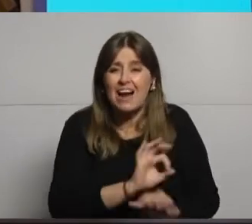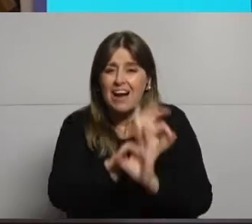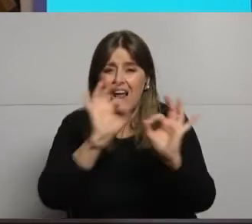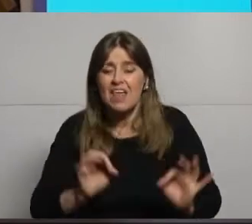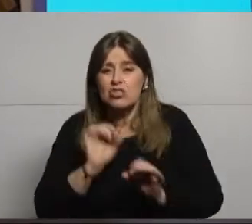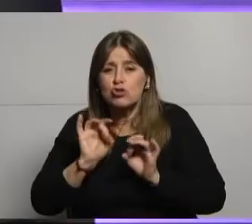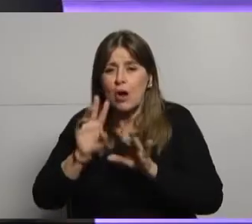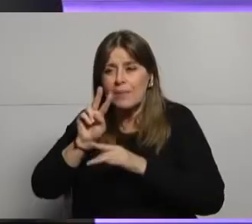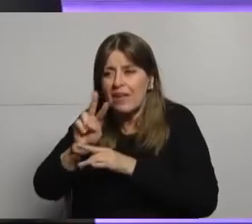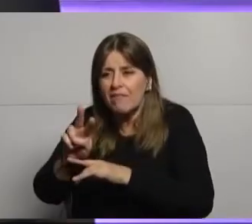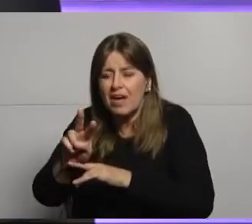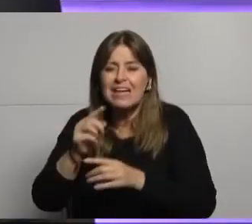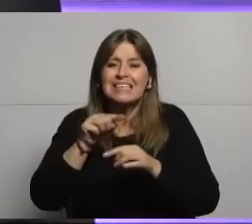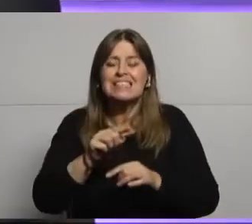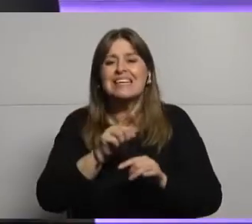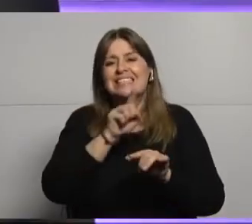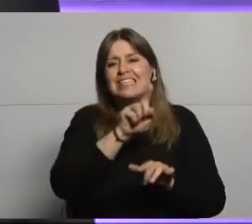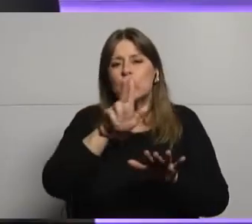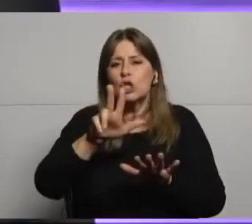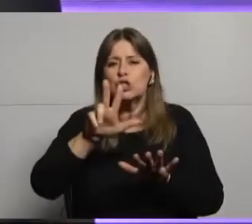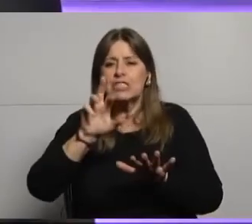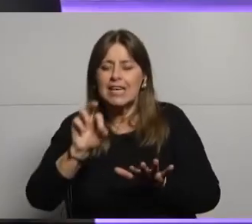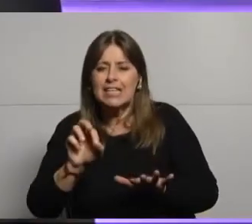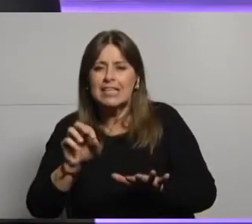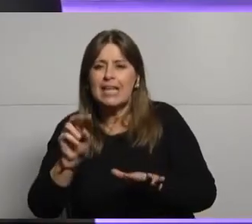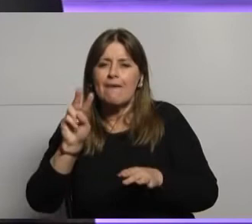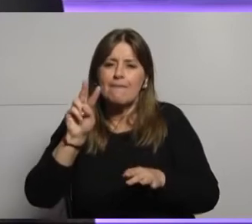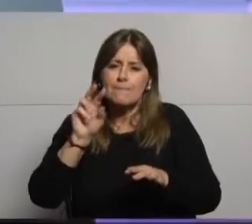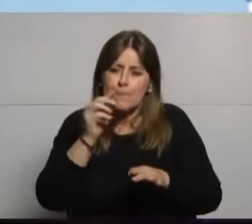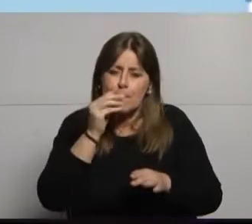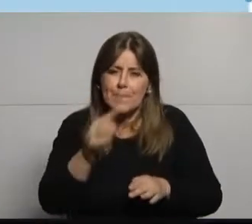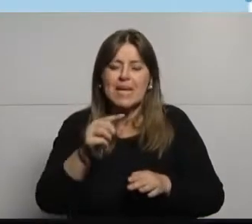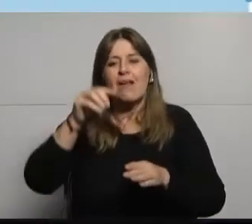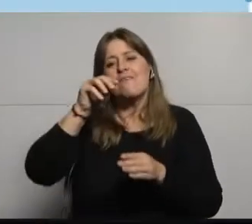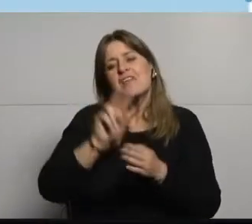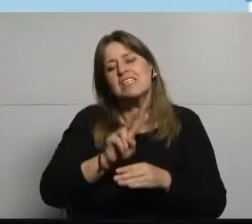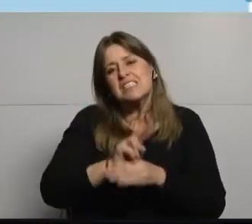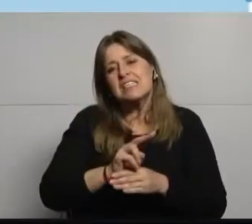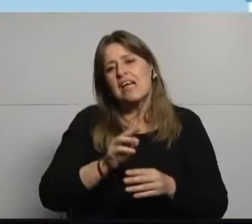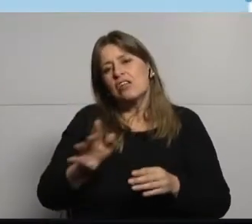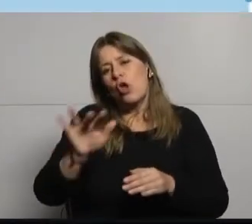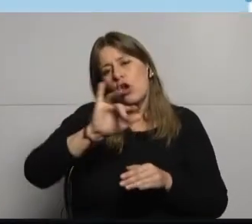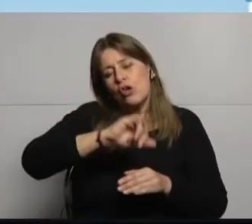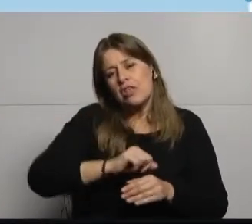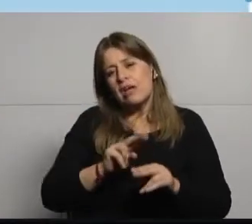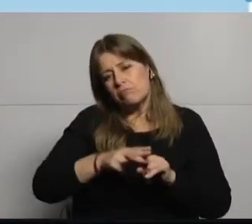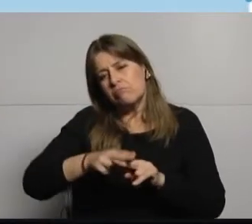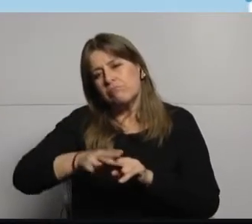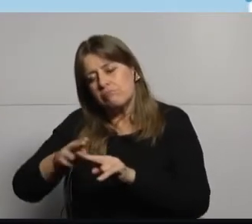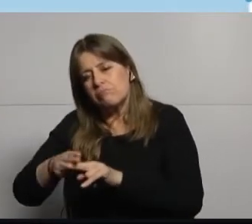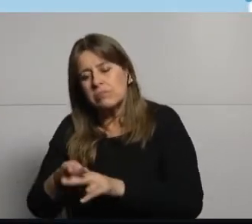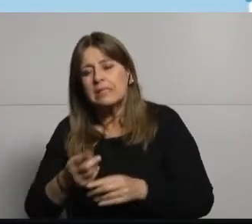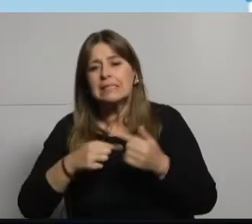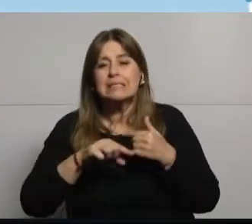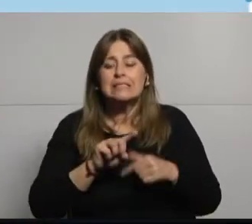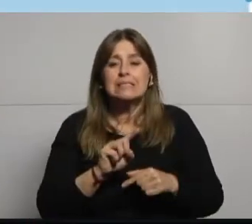simplemente visualizar. Es más, esas 180.000 visitas diarias seguramente se repitan todos los días. En estos